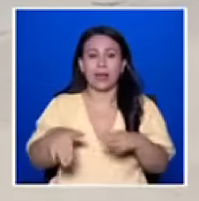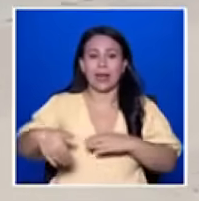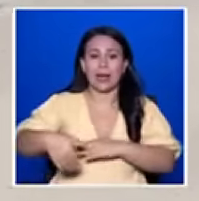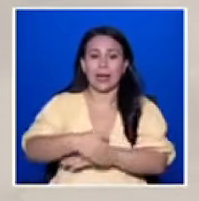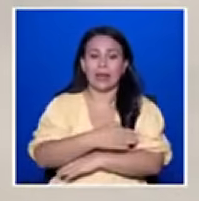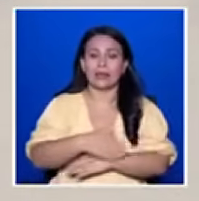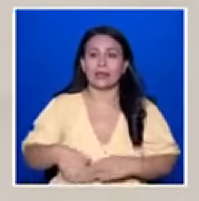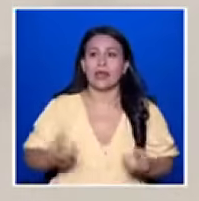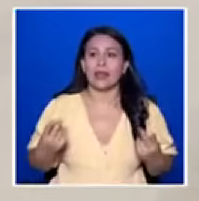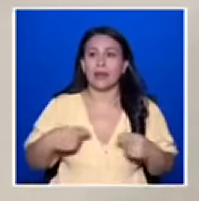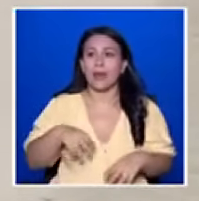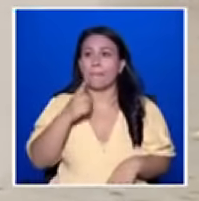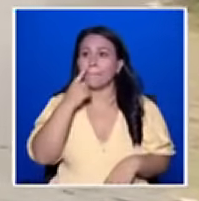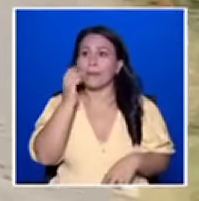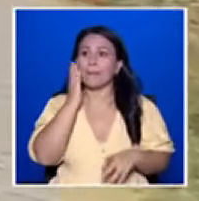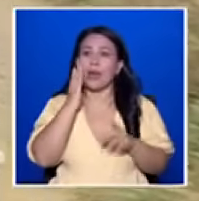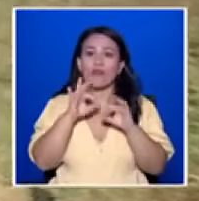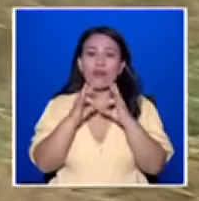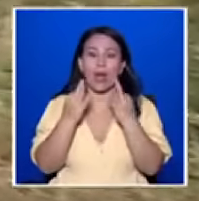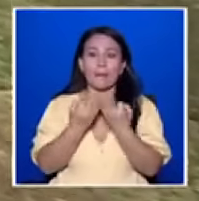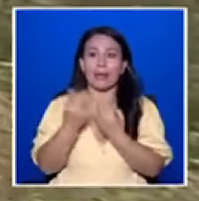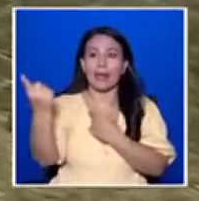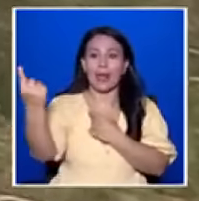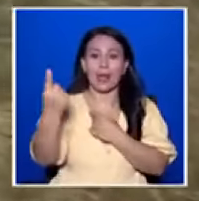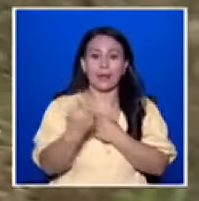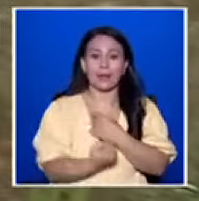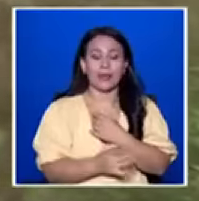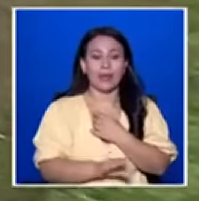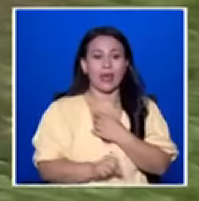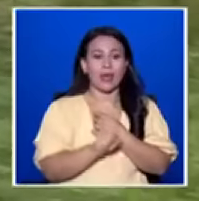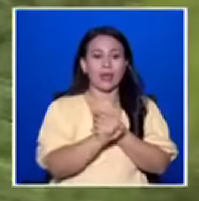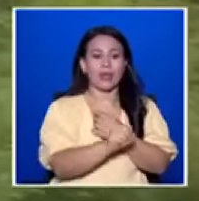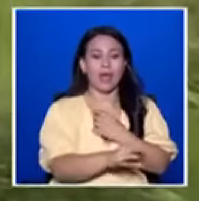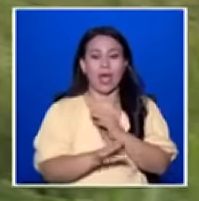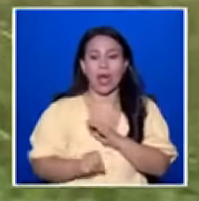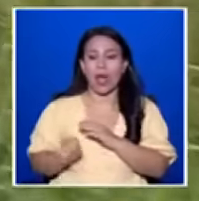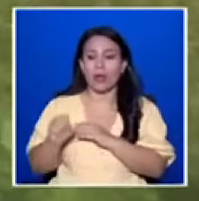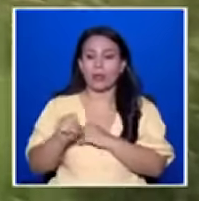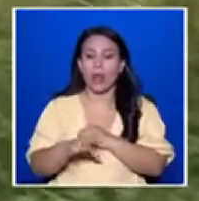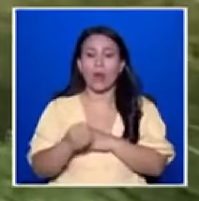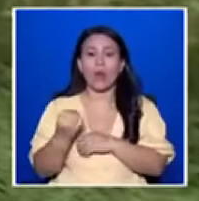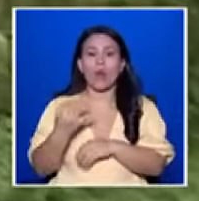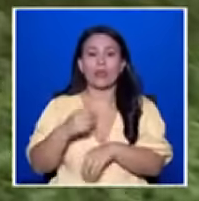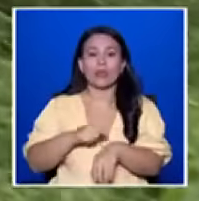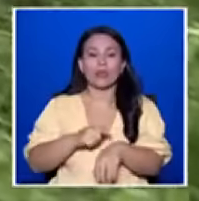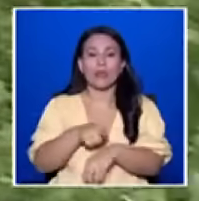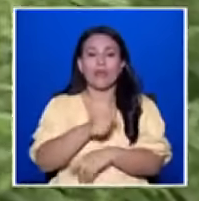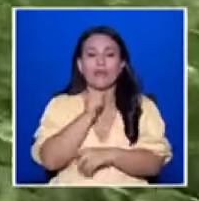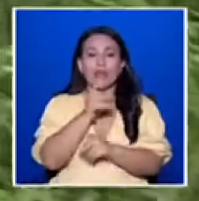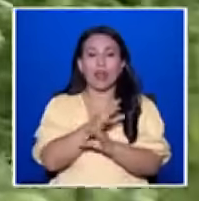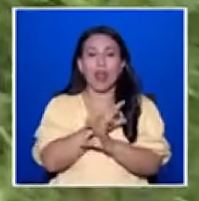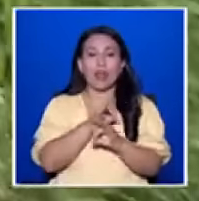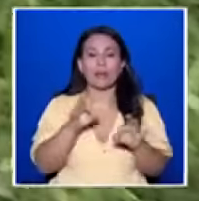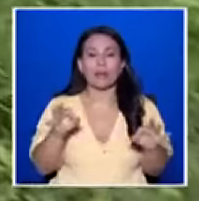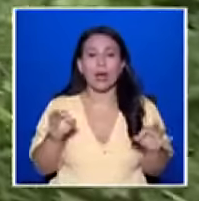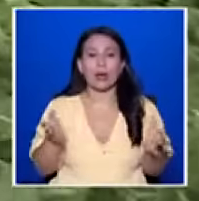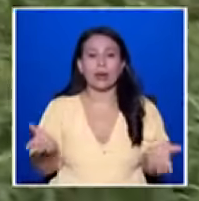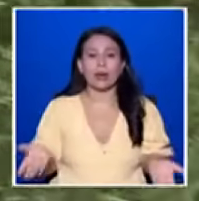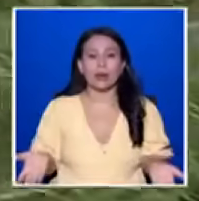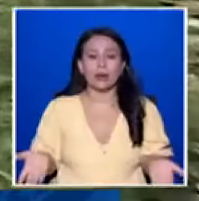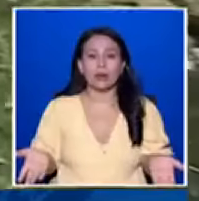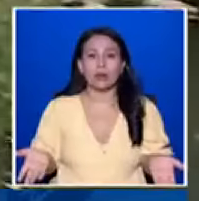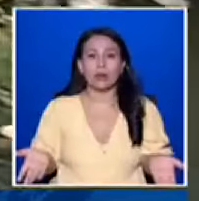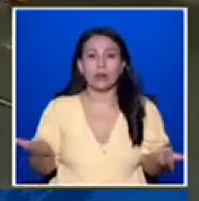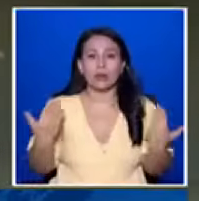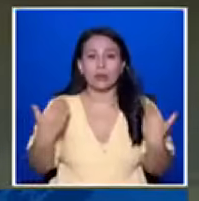estamos con otro padre de familia que viene justo a dejar a su estudiante. ¿Cuánto tiempo, amiga, que no limpian la zanja?